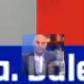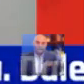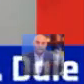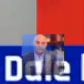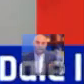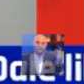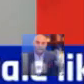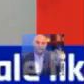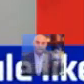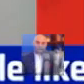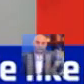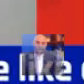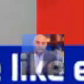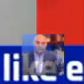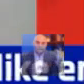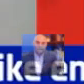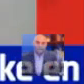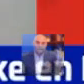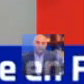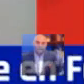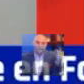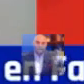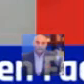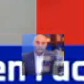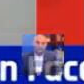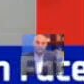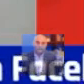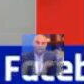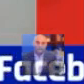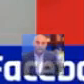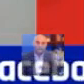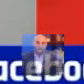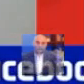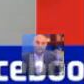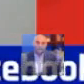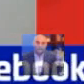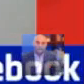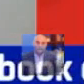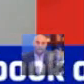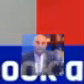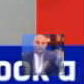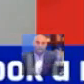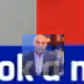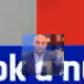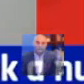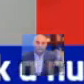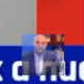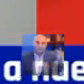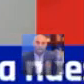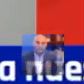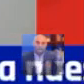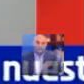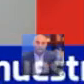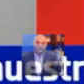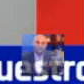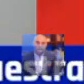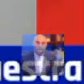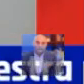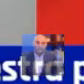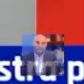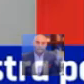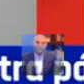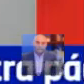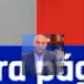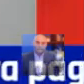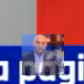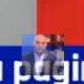está haciendo y este reconocimiento me parece que va a ser otro golpe más que va a dejar en ridículo